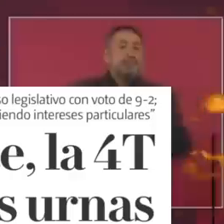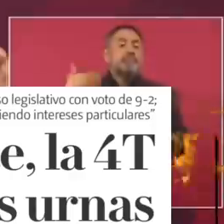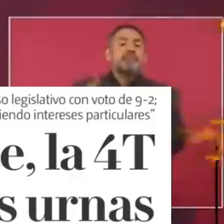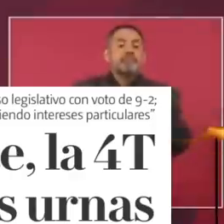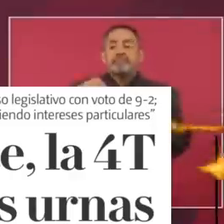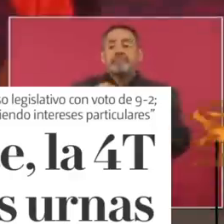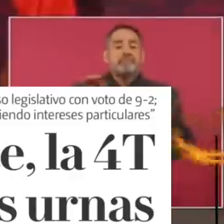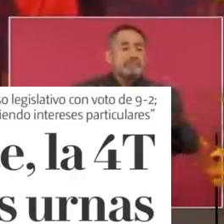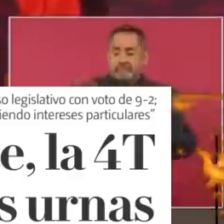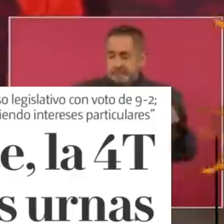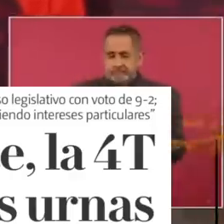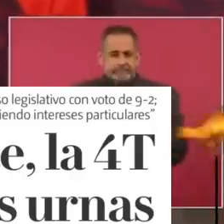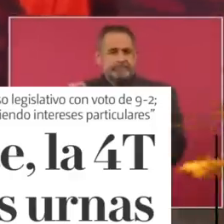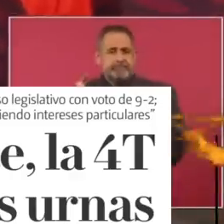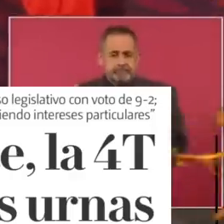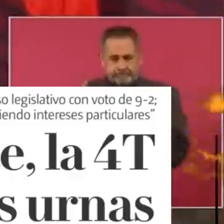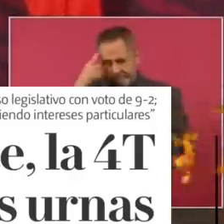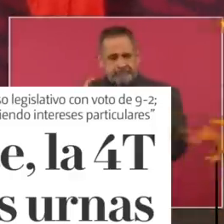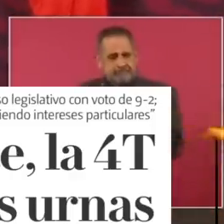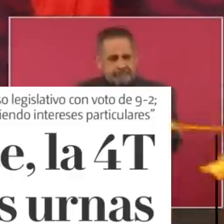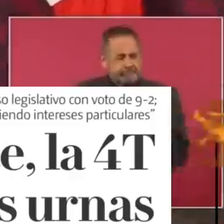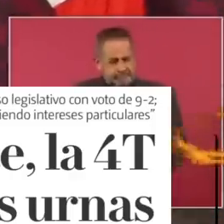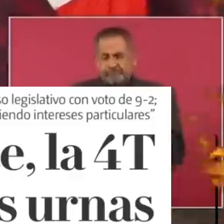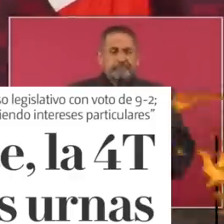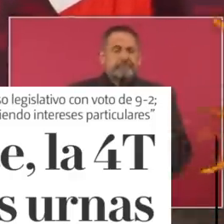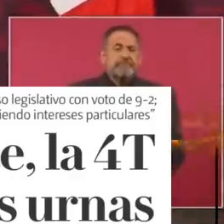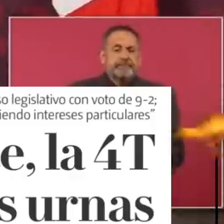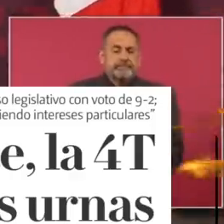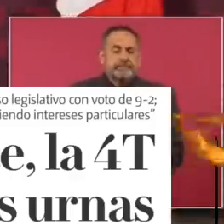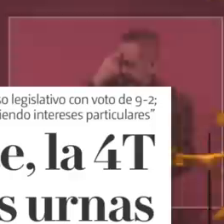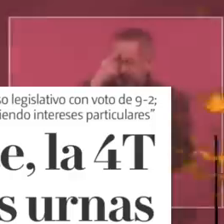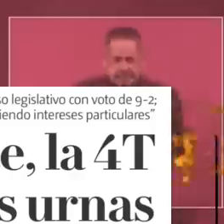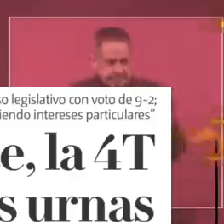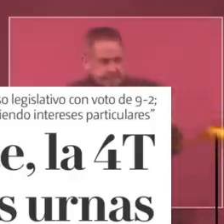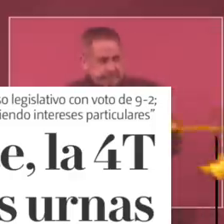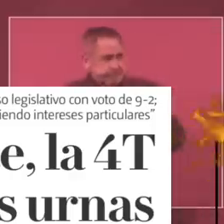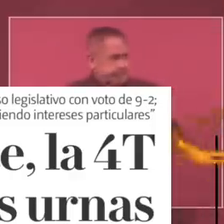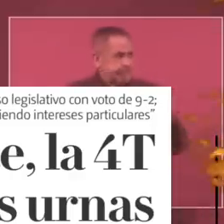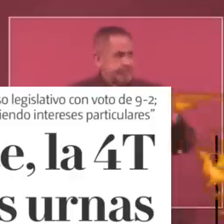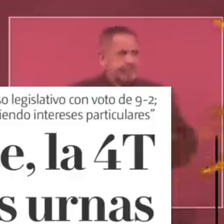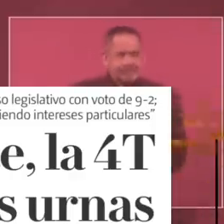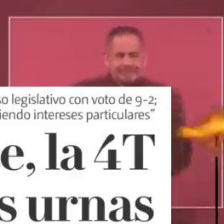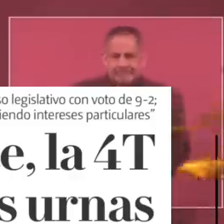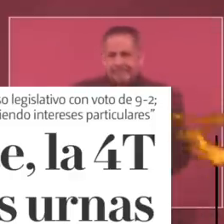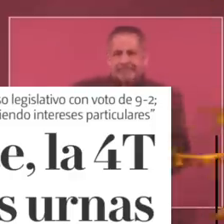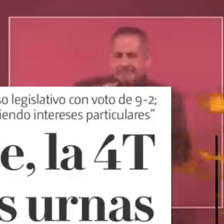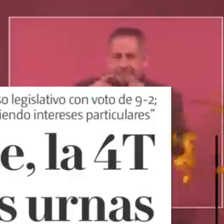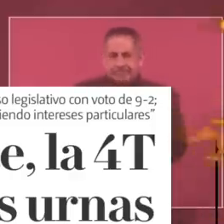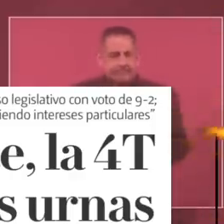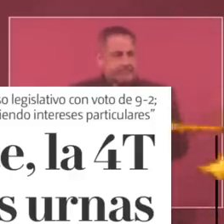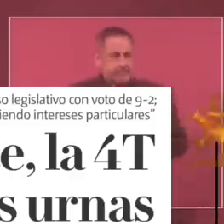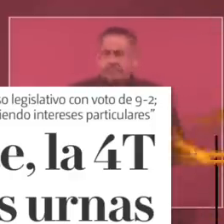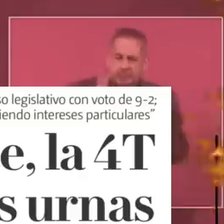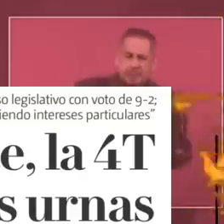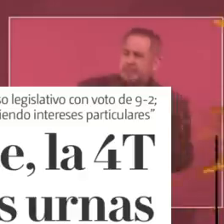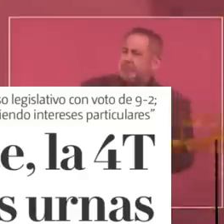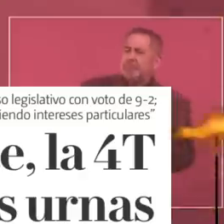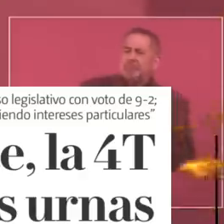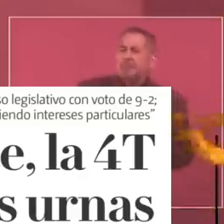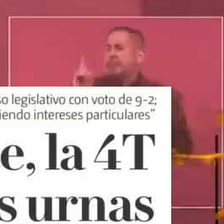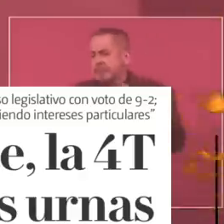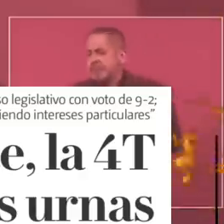elección para poder llevar a cabo reformas constitucionales. Ese es el plan C. Si se está en contra del clasismo, del racismo, de la